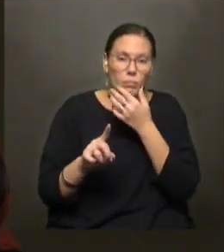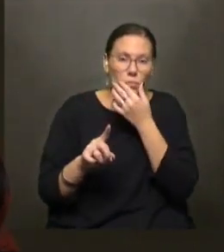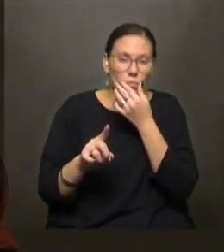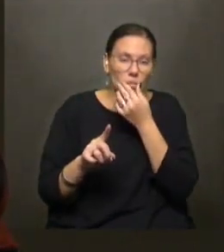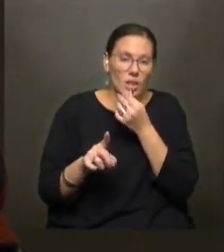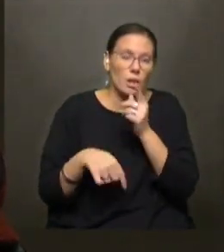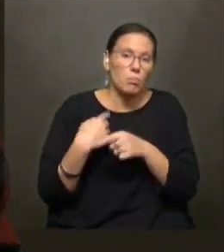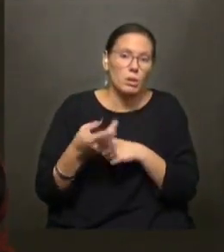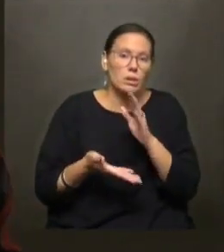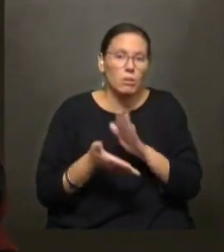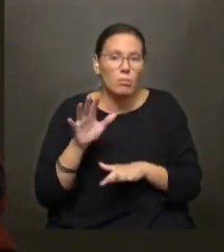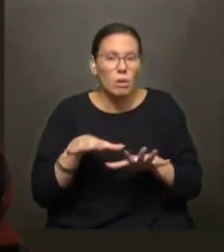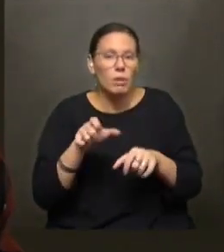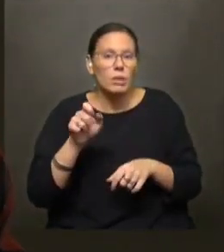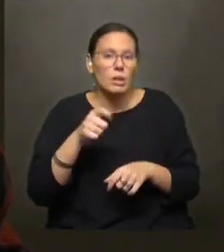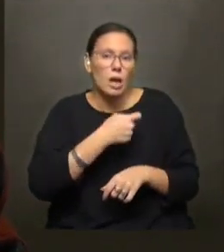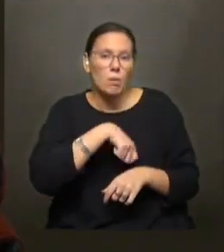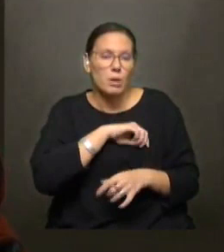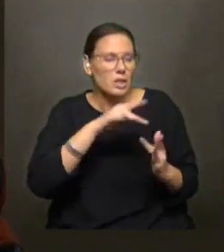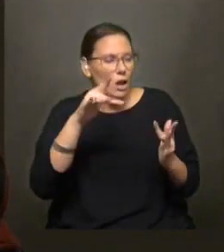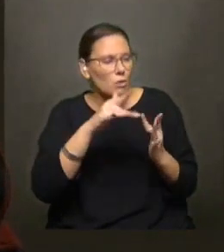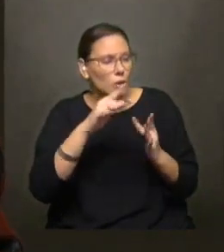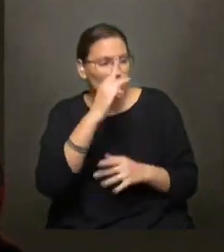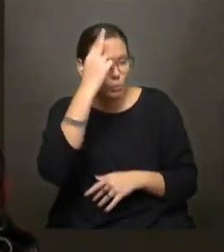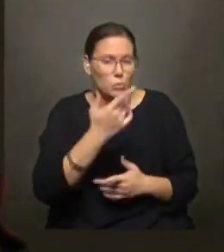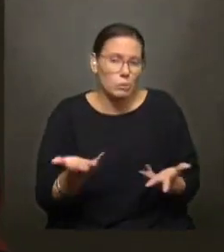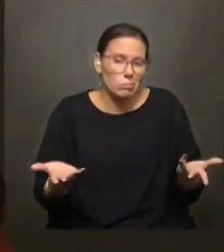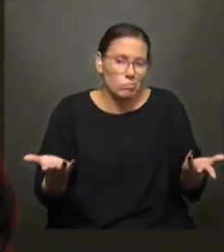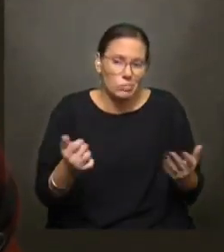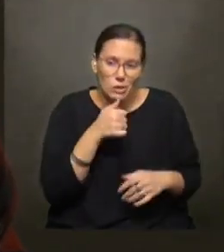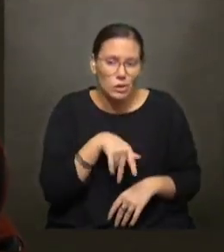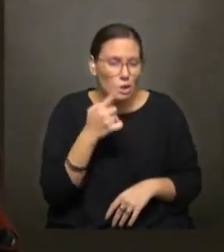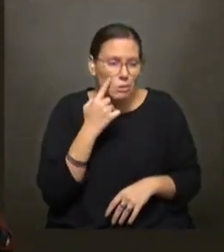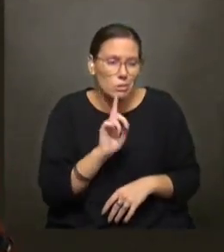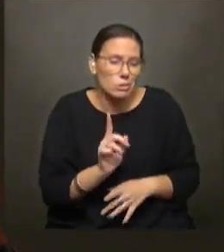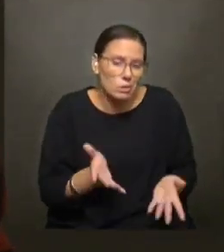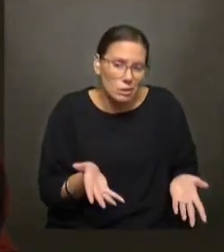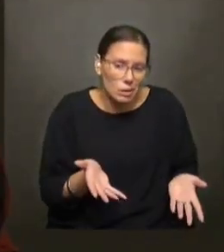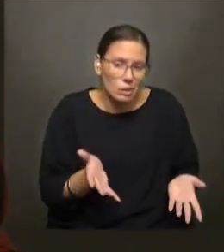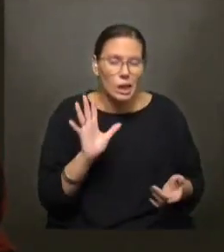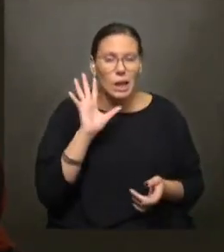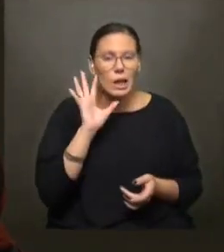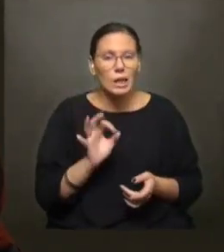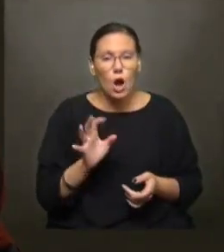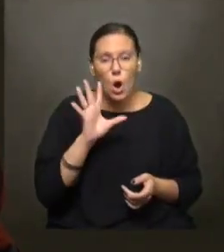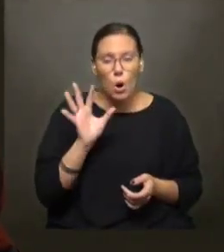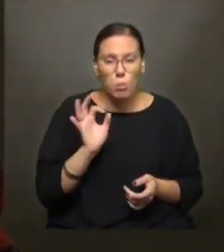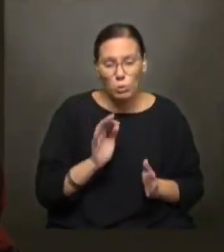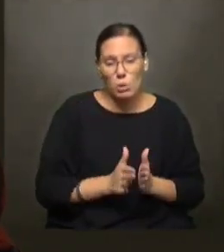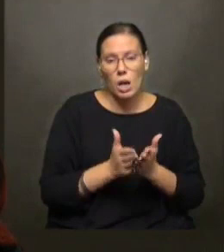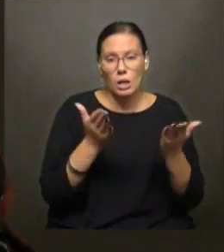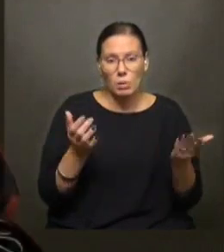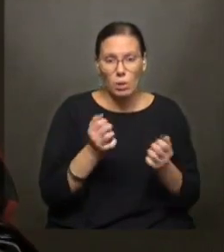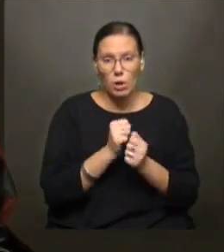después de que se fue a vivir España demasiados vínculos con el Uruguay este esa historia no se conoce creo que la oportunidad de libros